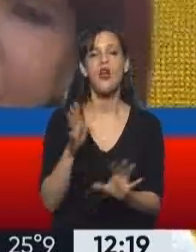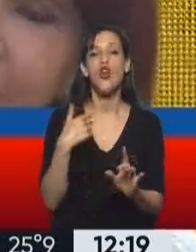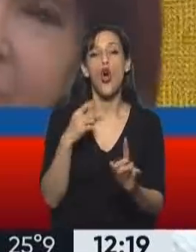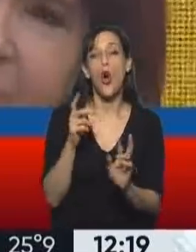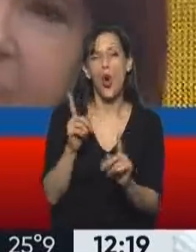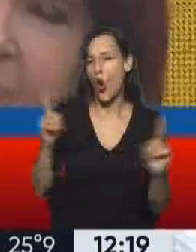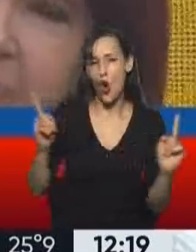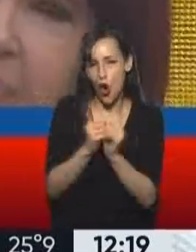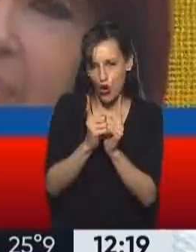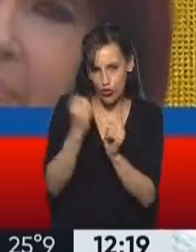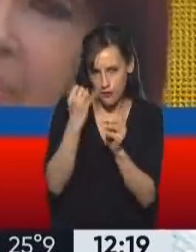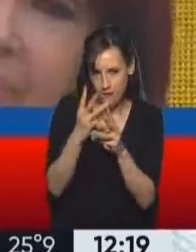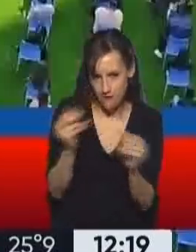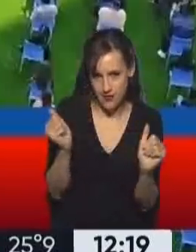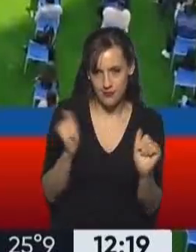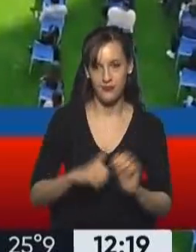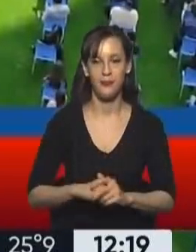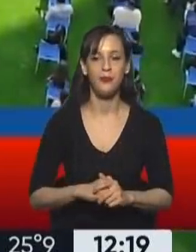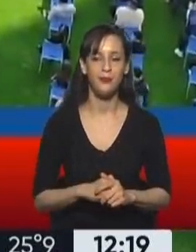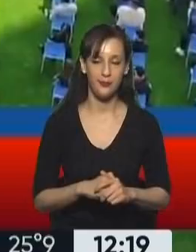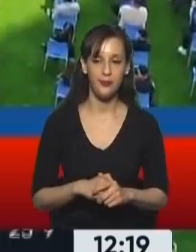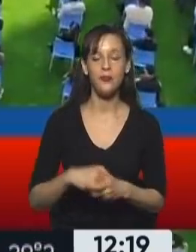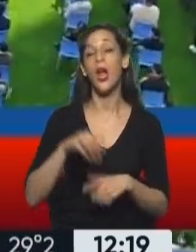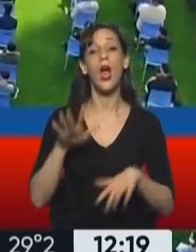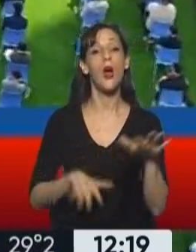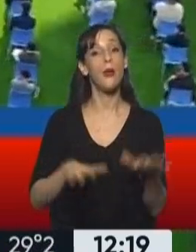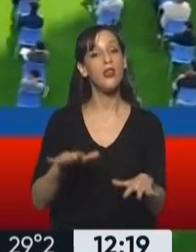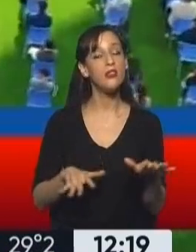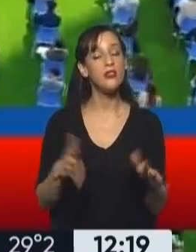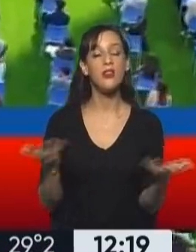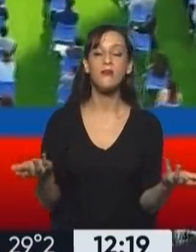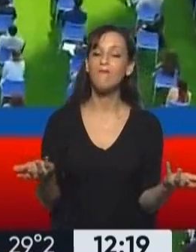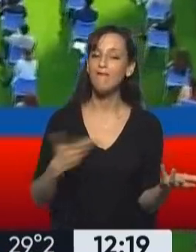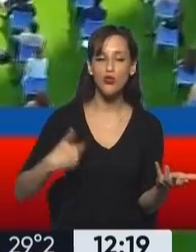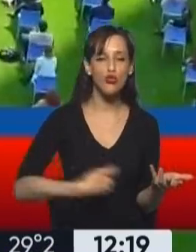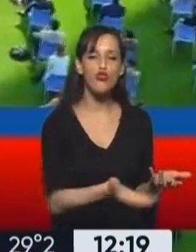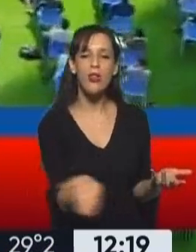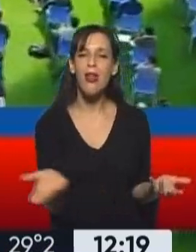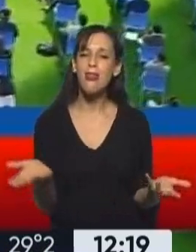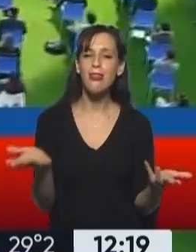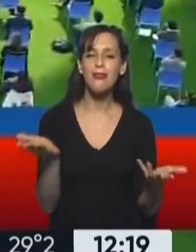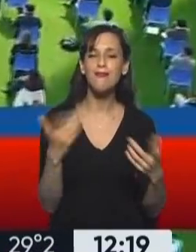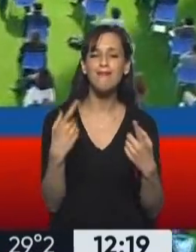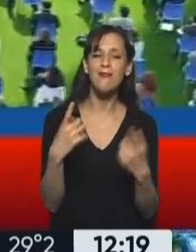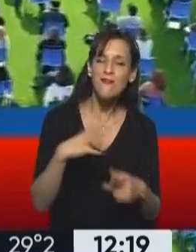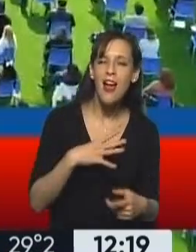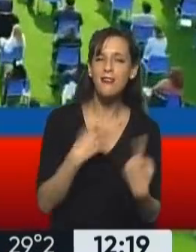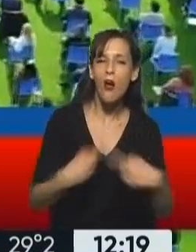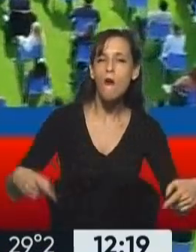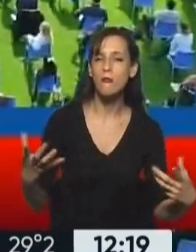mucho más. A veces hay cosas que nunca llegan a la sociedad, pero hubo un momento en una